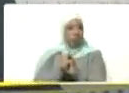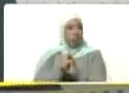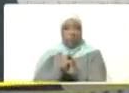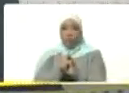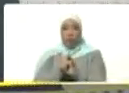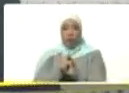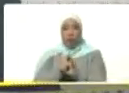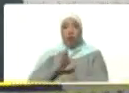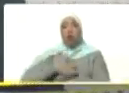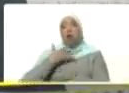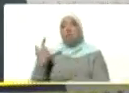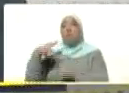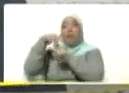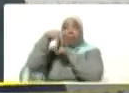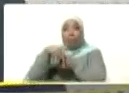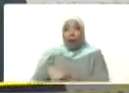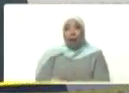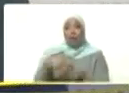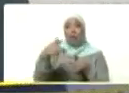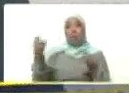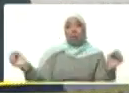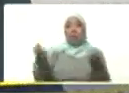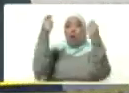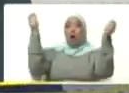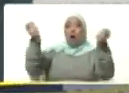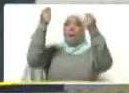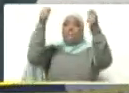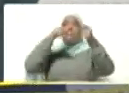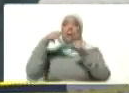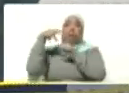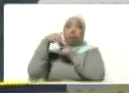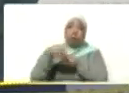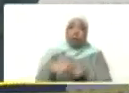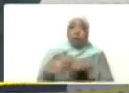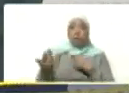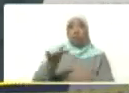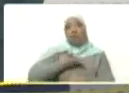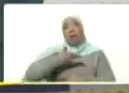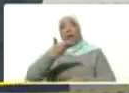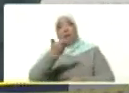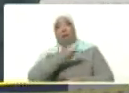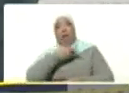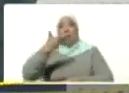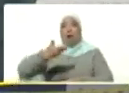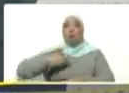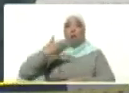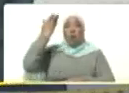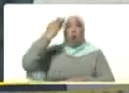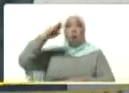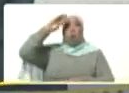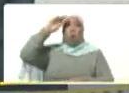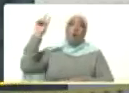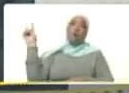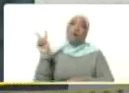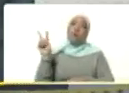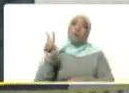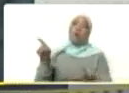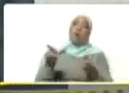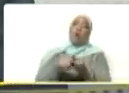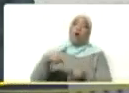relentless campaign against, en su campaña constante Cuba, Venezuela, Nicaragua, contra la Cuba, la Venezuela y la